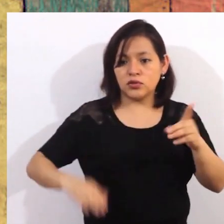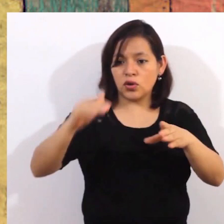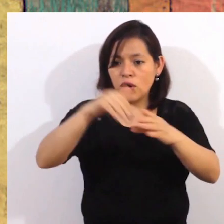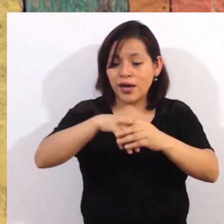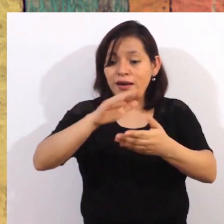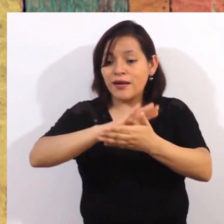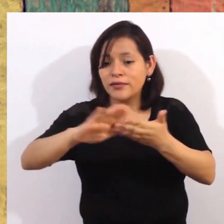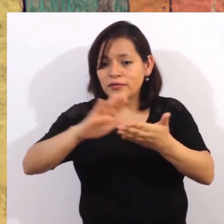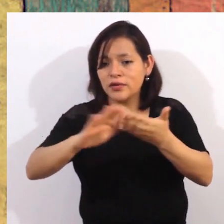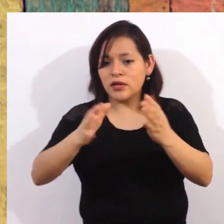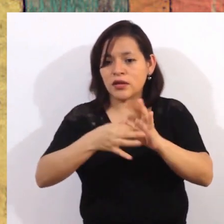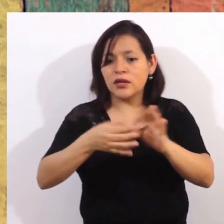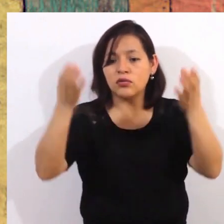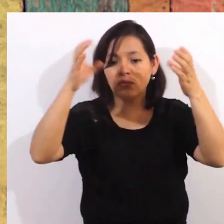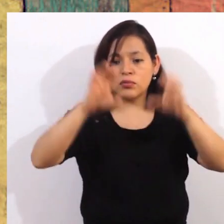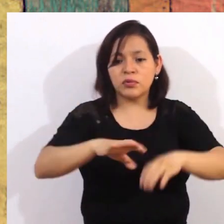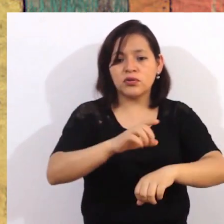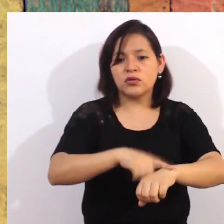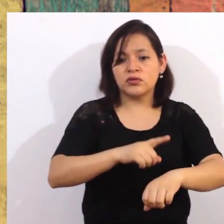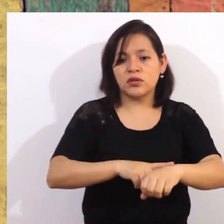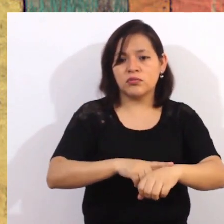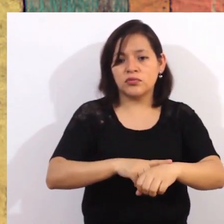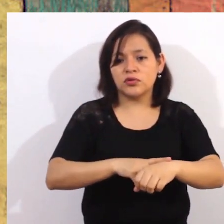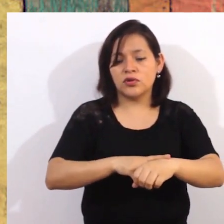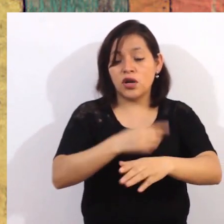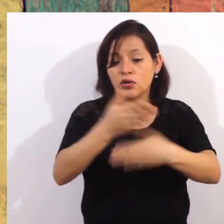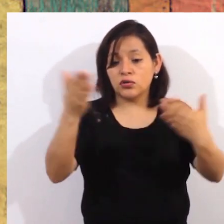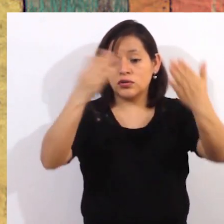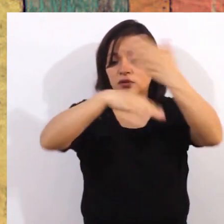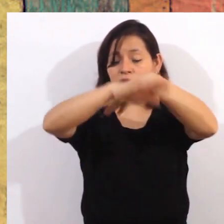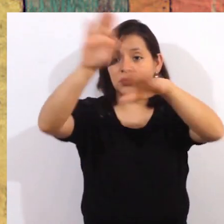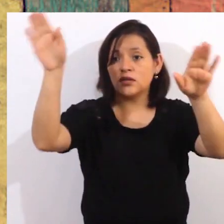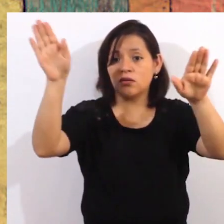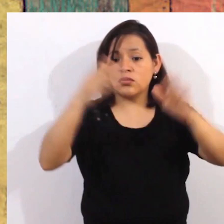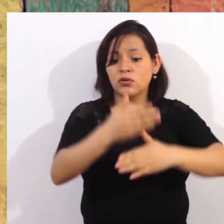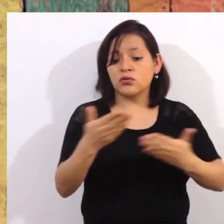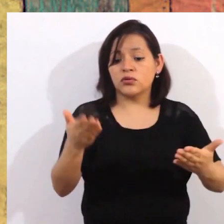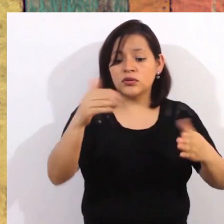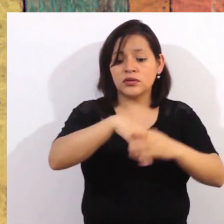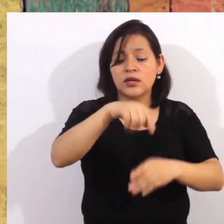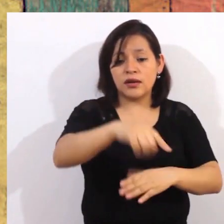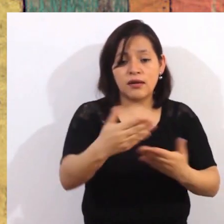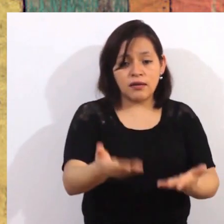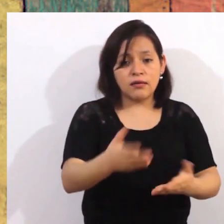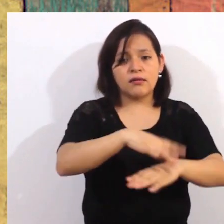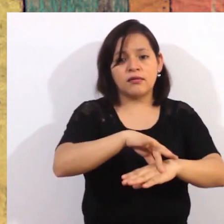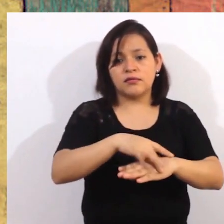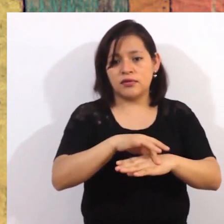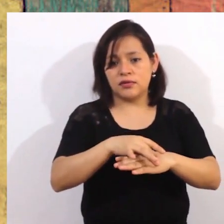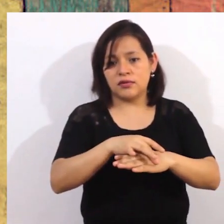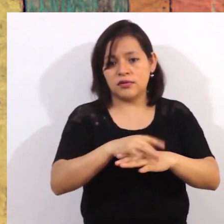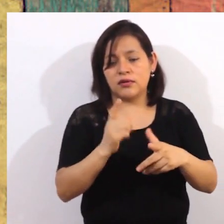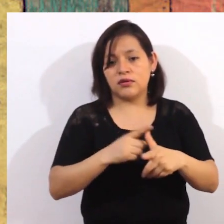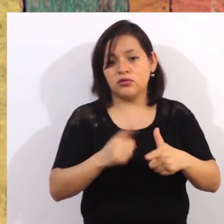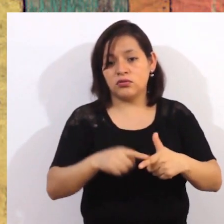del cumplimiento de los tiempos, así las que están en los cielos como las que están en la tierra.